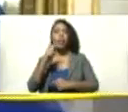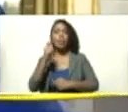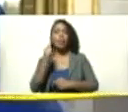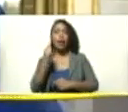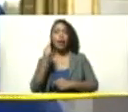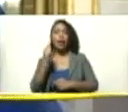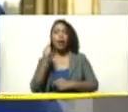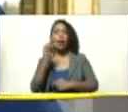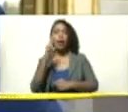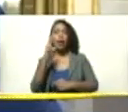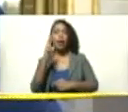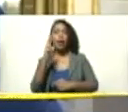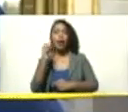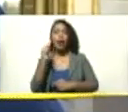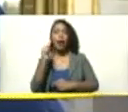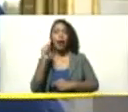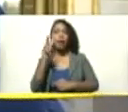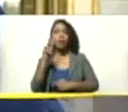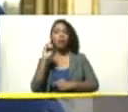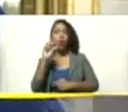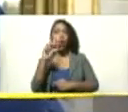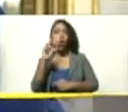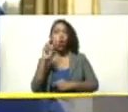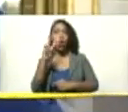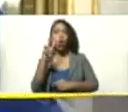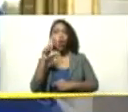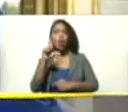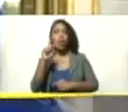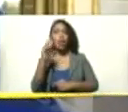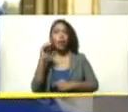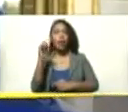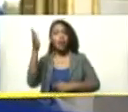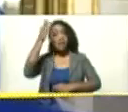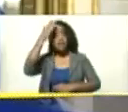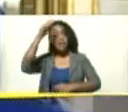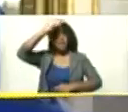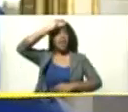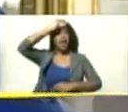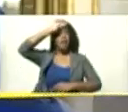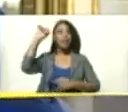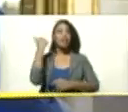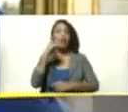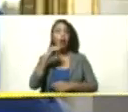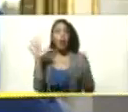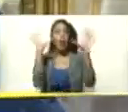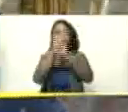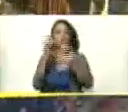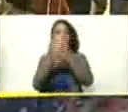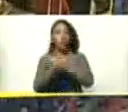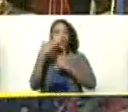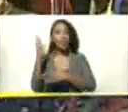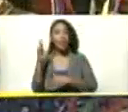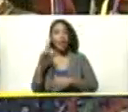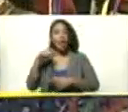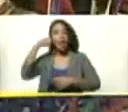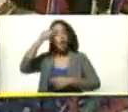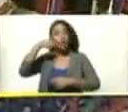Una película que se me cae la cédula, Fiebre del Sábado por la Noche. Y